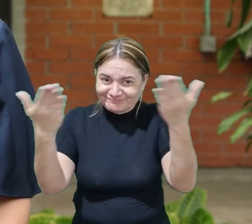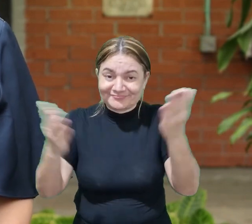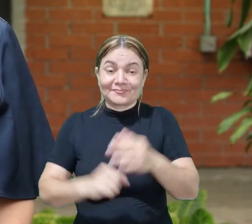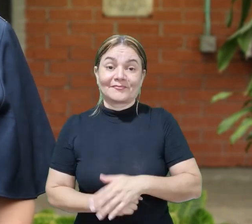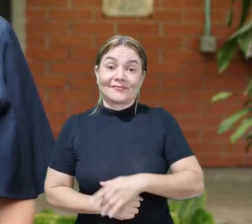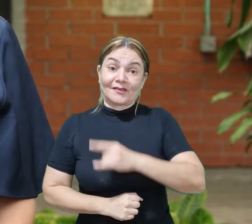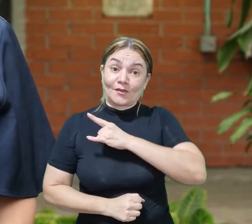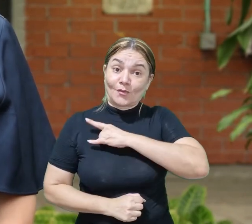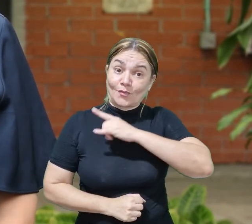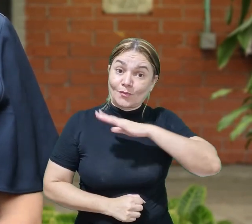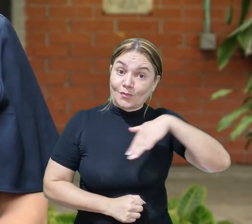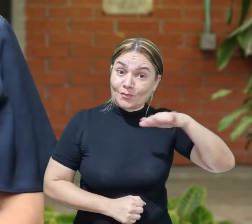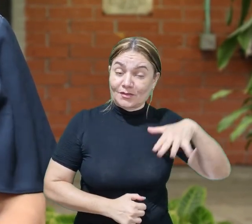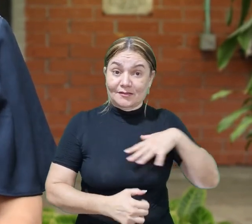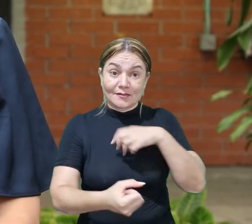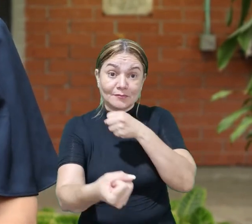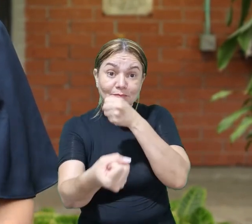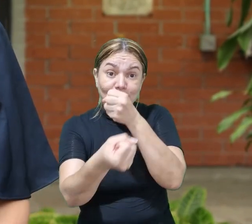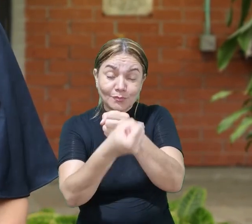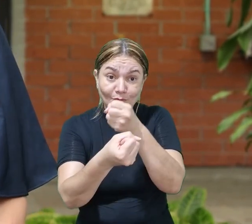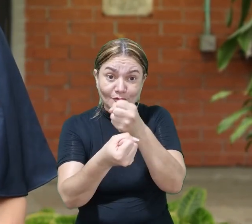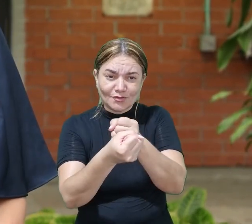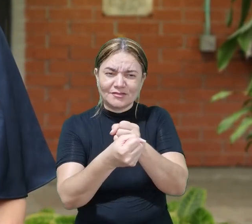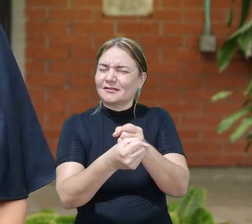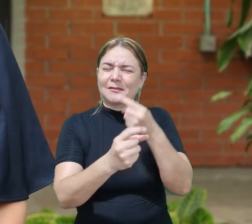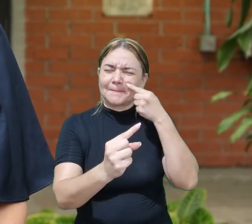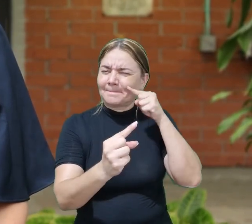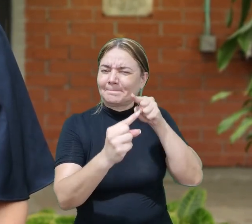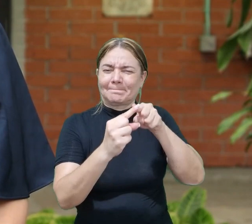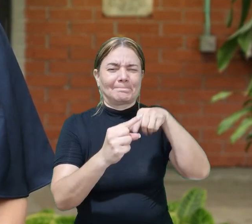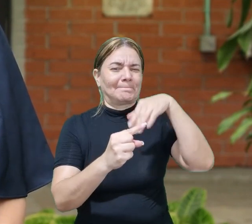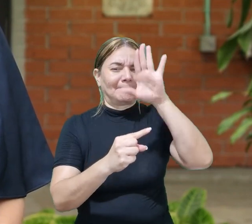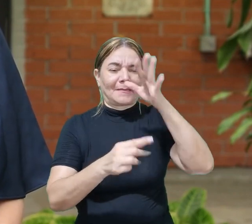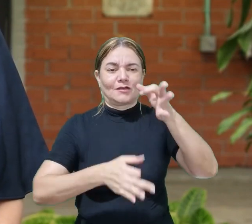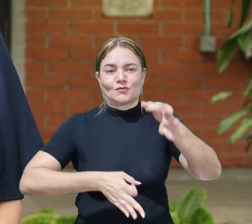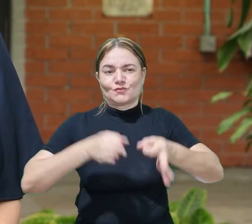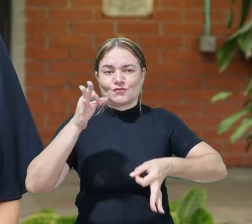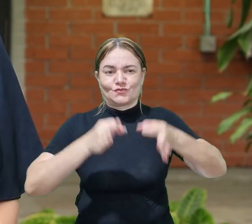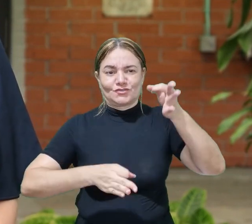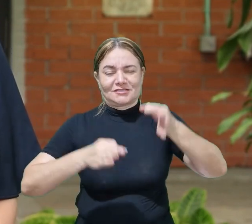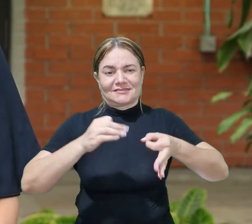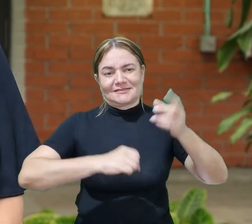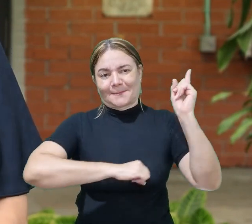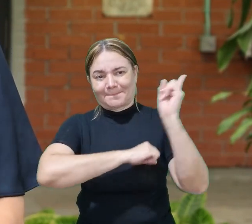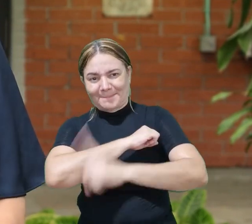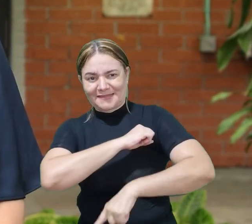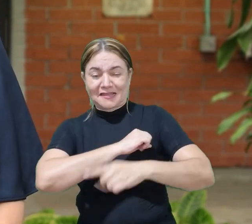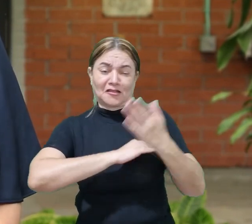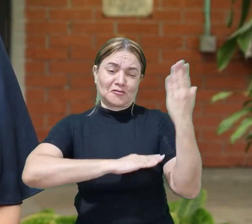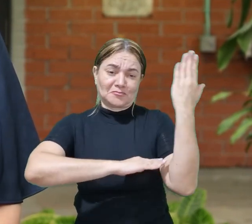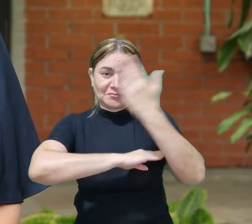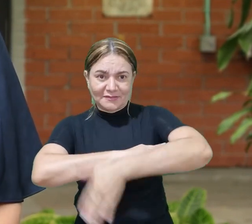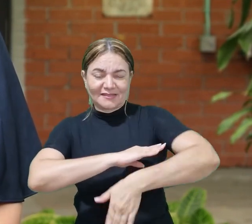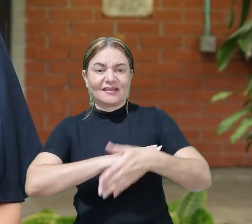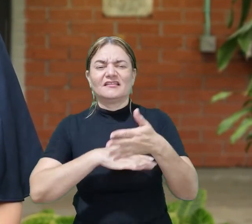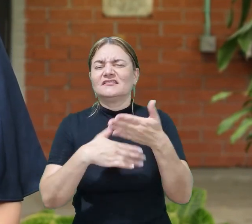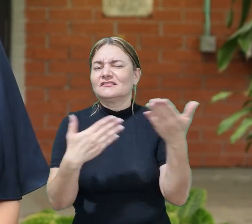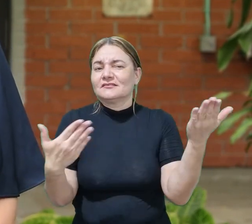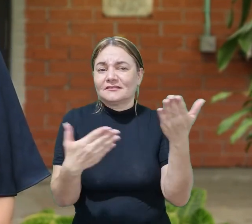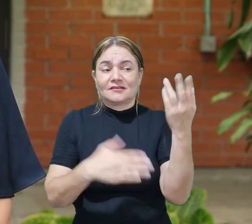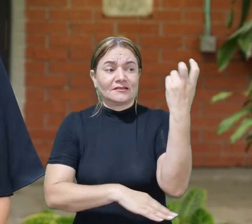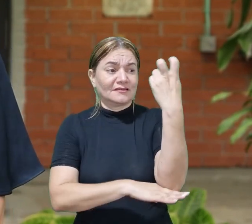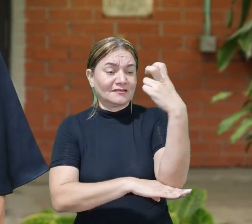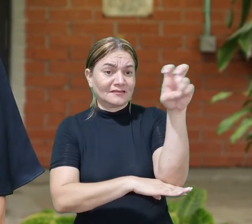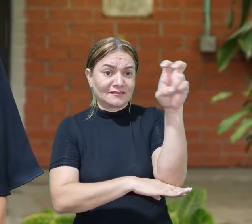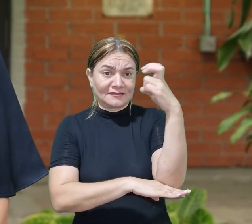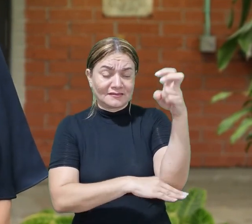está apoyando, especialmente en la justicia penal, en lo que tiene que ver con los casos que se adelantan en la fiscalía,